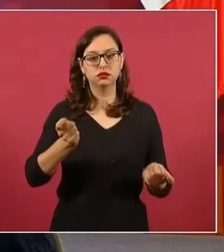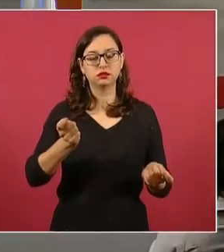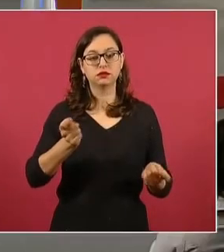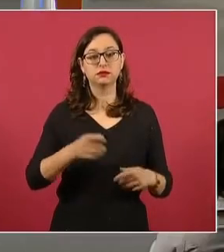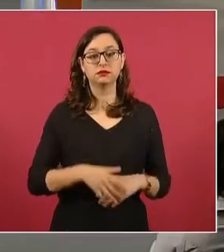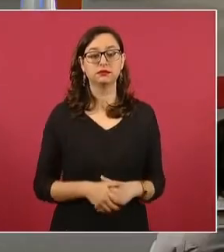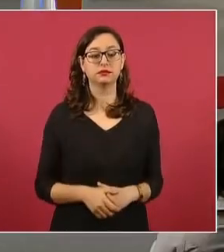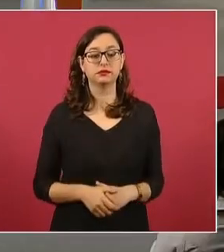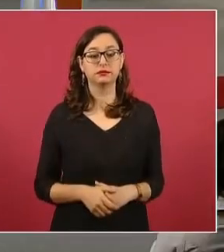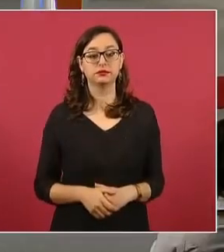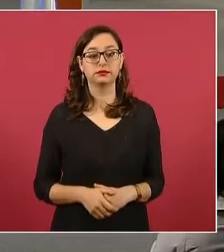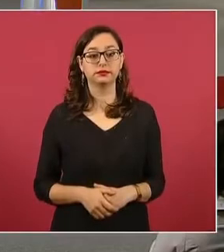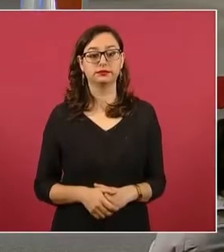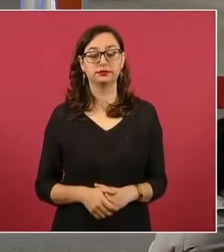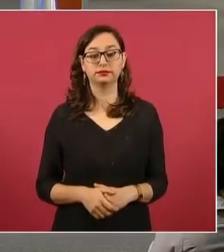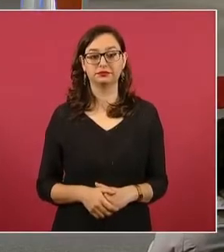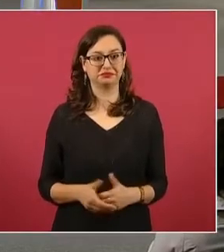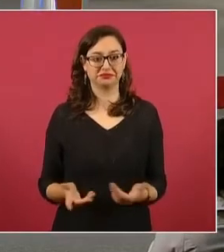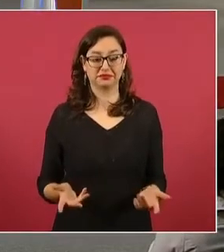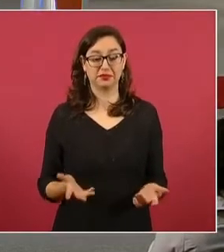Y así,